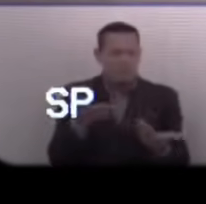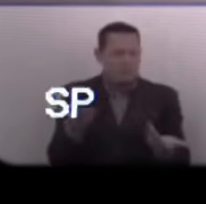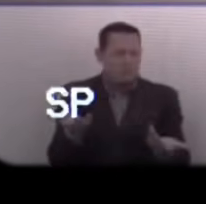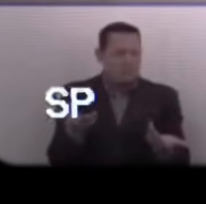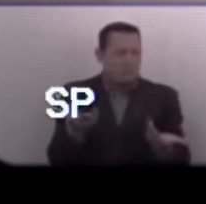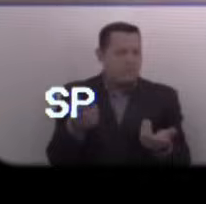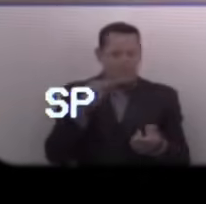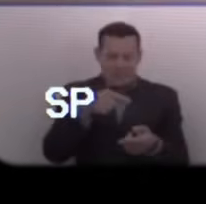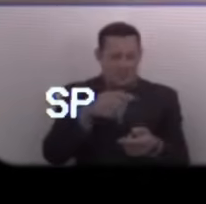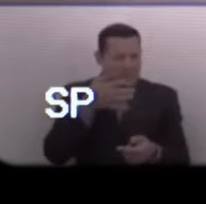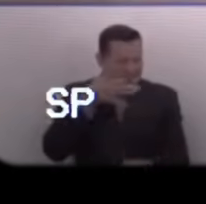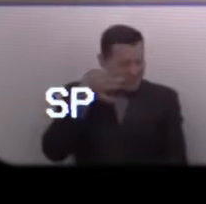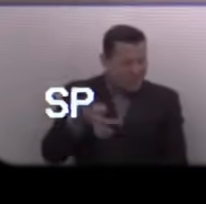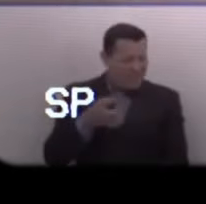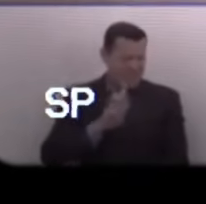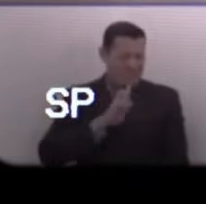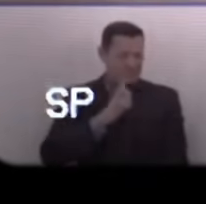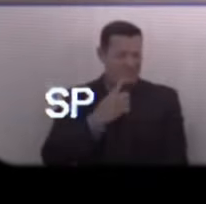¿Esto es en serio?